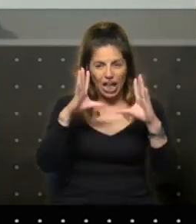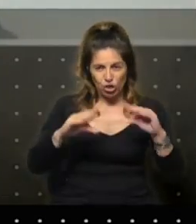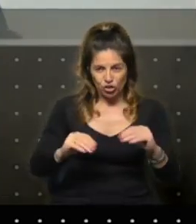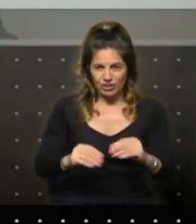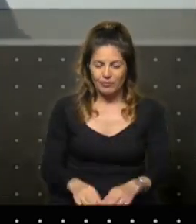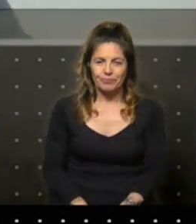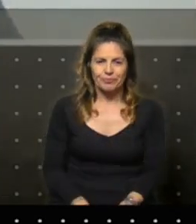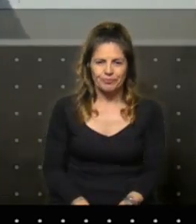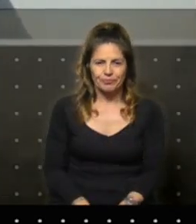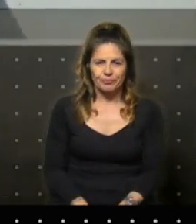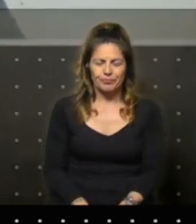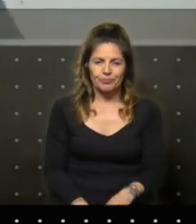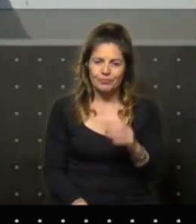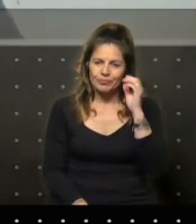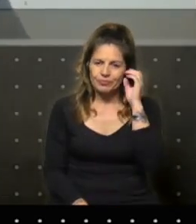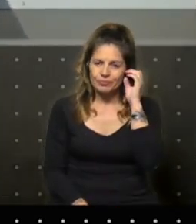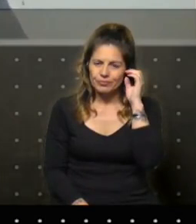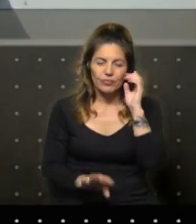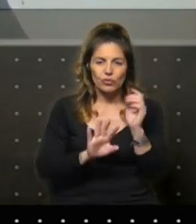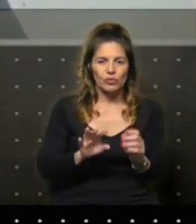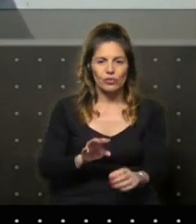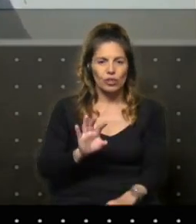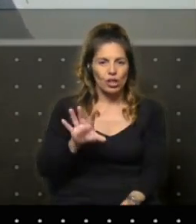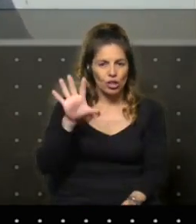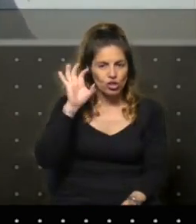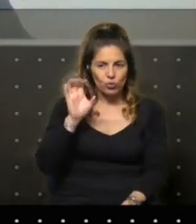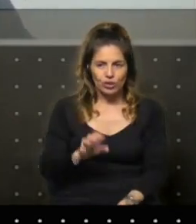qué tal cómo están todos ustedes muy buenas